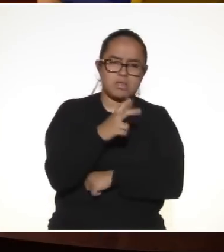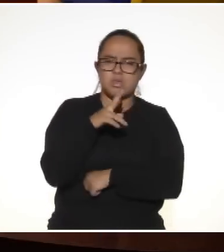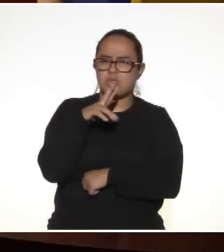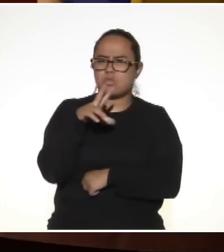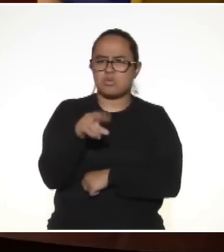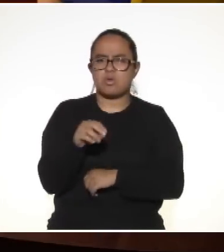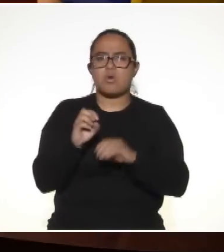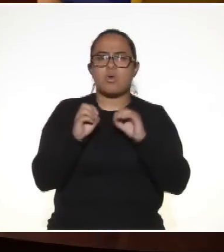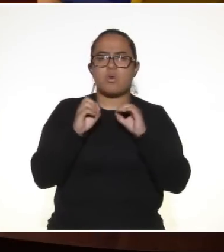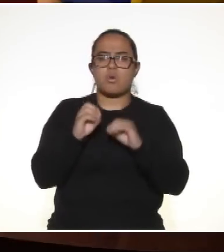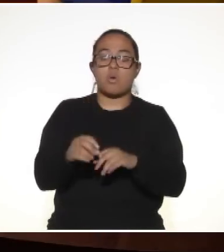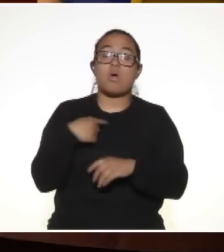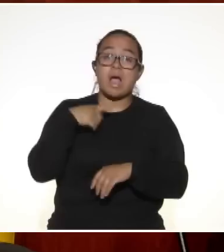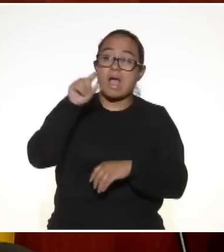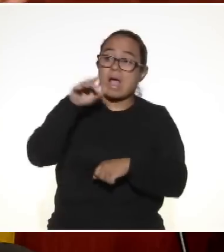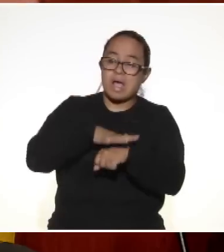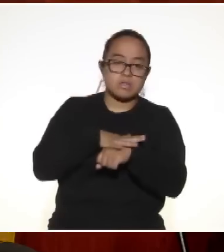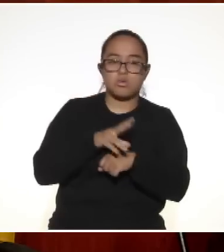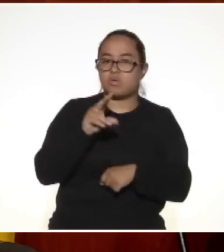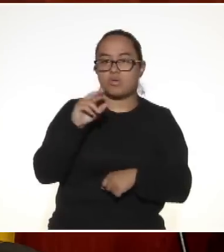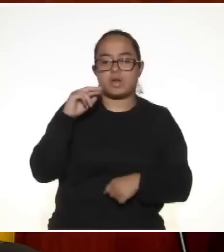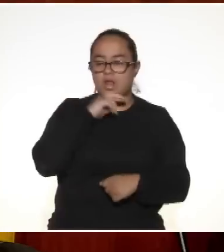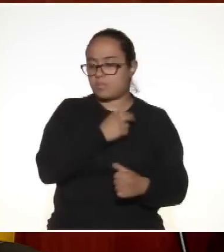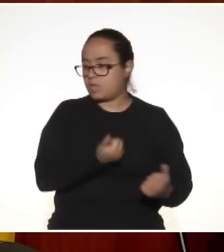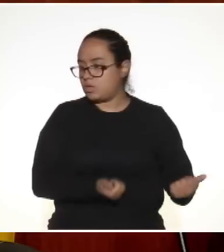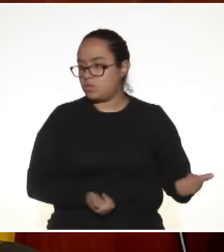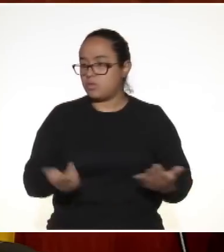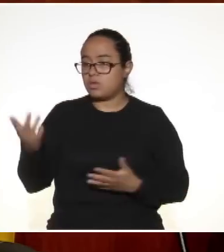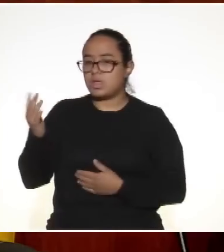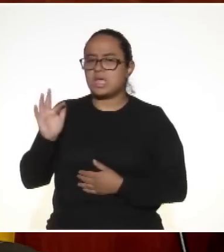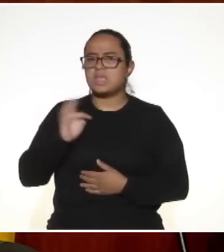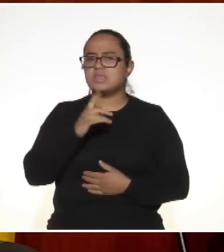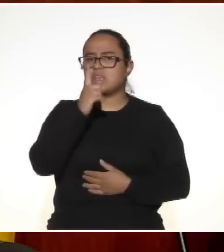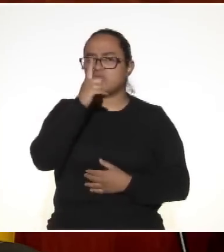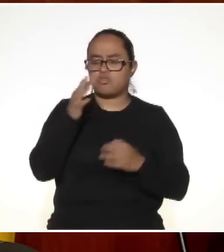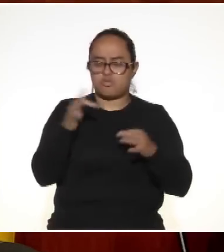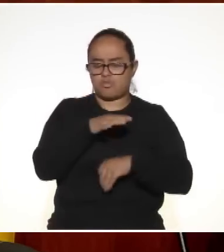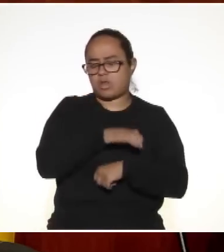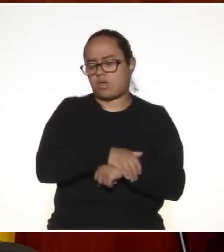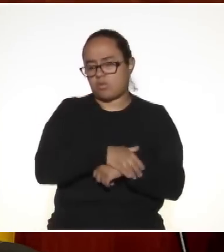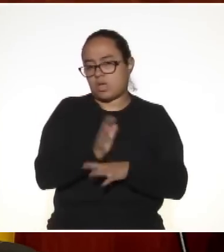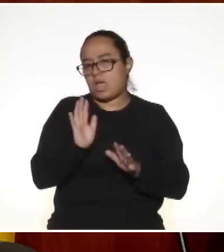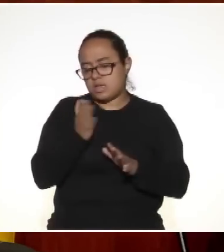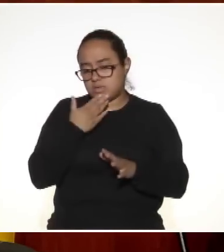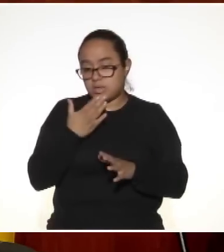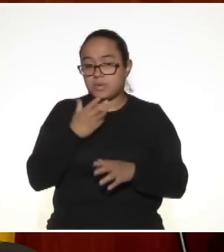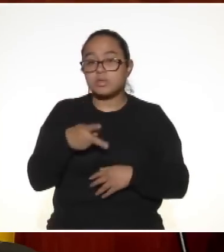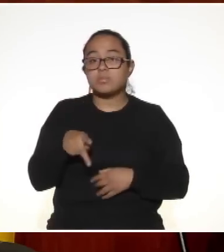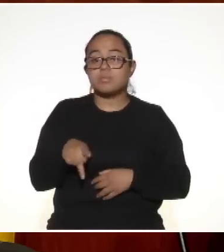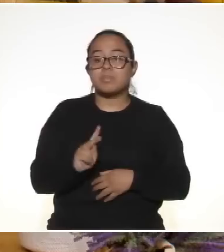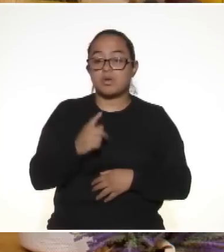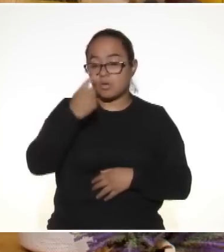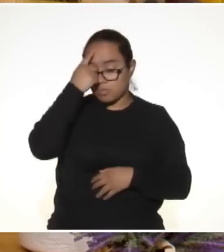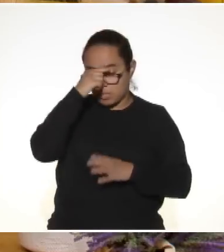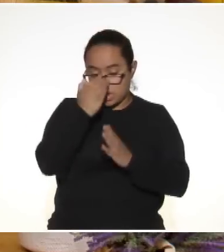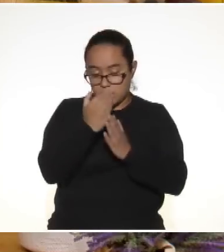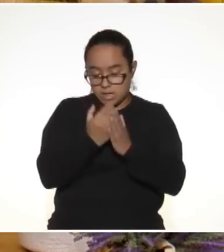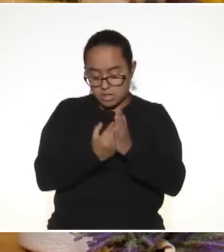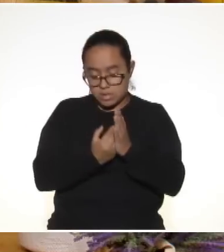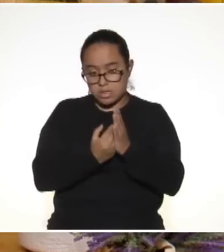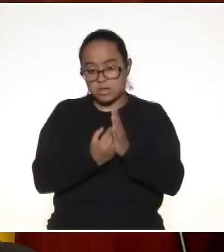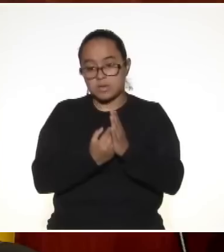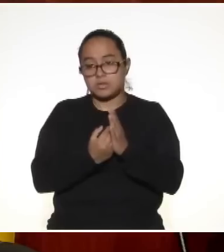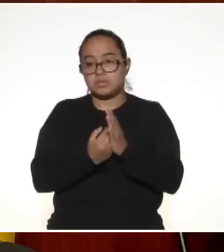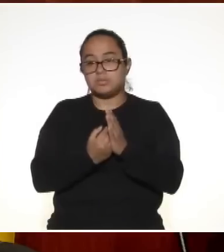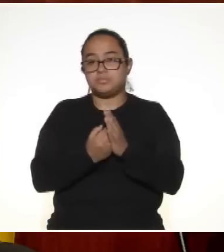circunstancias, incluso ni siquiera el lavado, ¿eh? Vámonos. Si puedes colocar frío local está bien, vámonos. Y eso, insisto, tratando de disminuir un poco